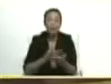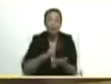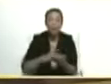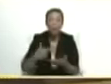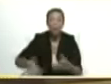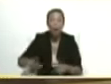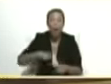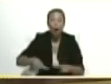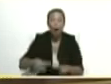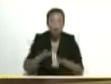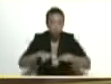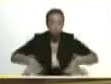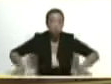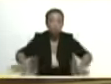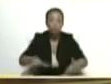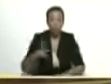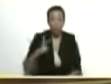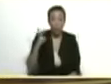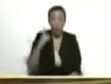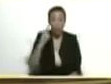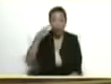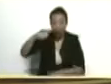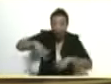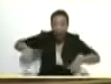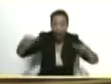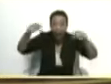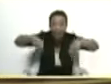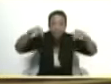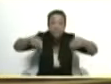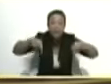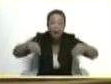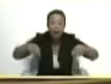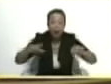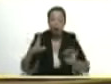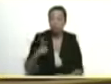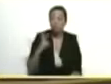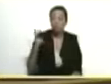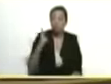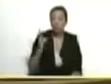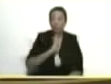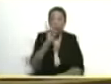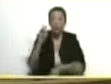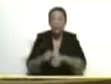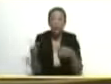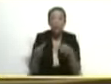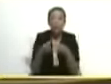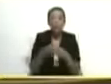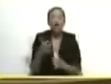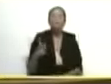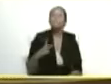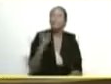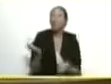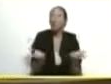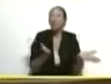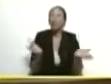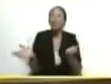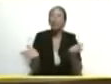Aquí donde estamos, el salón protocolar, llamado ahora protocolar, para reuniones de trabajo como